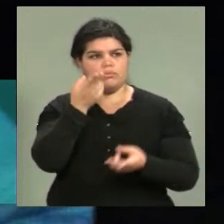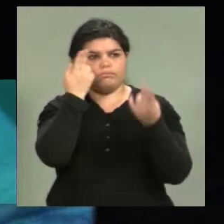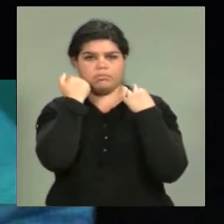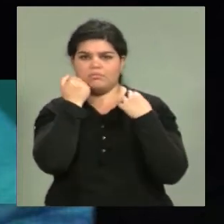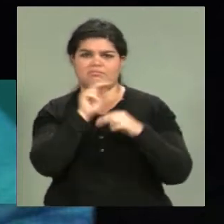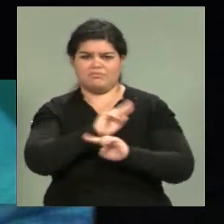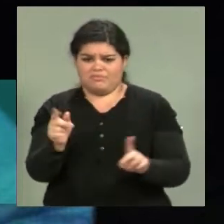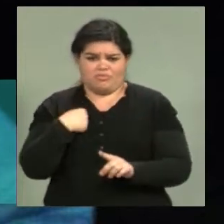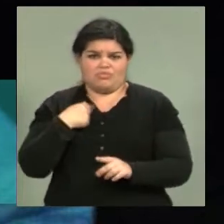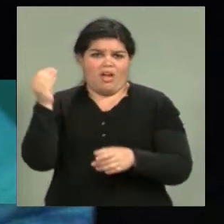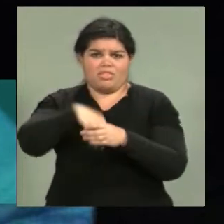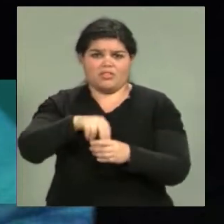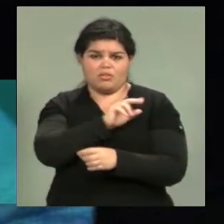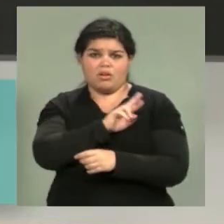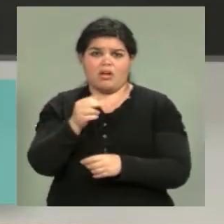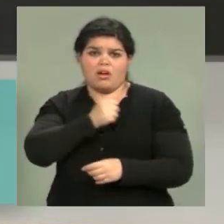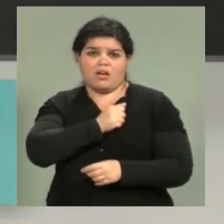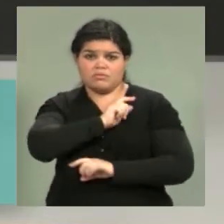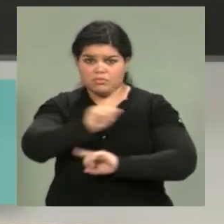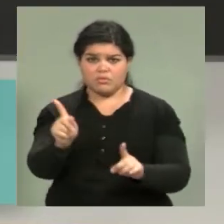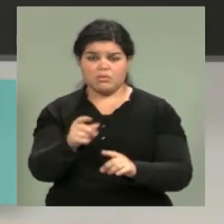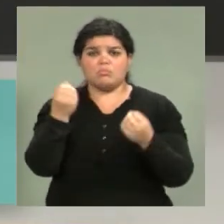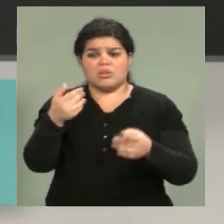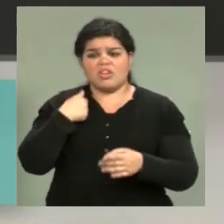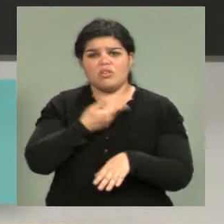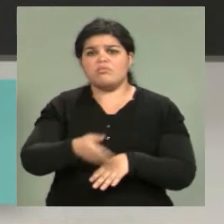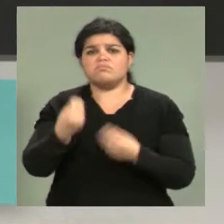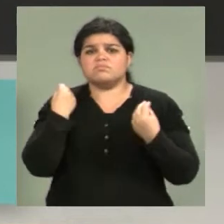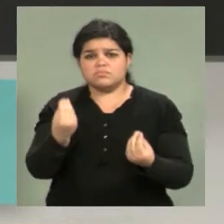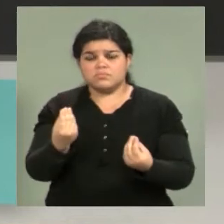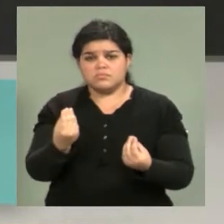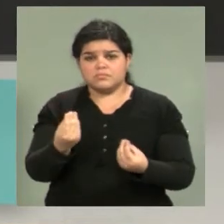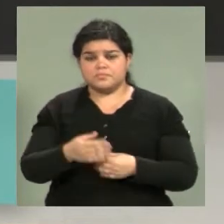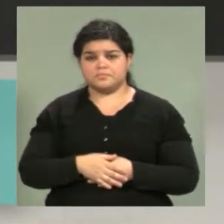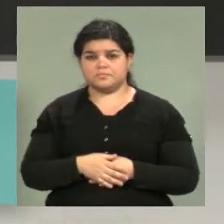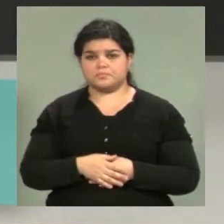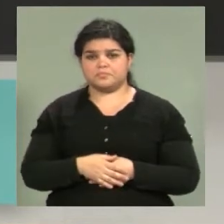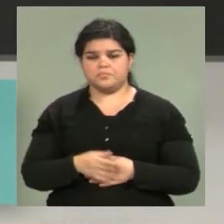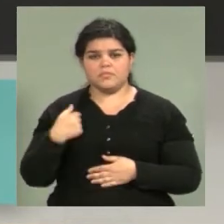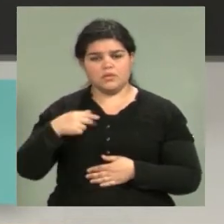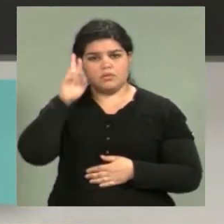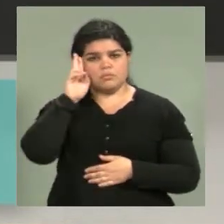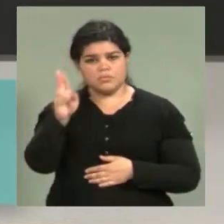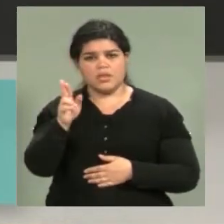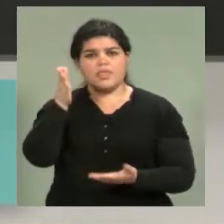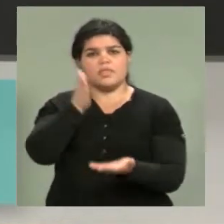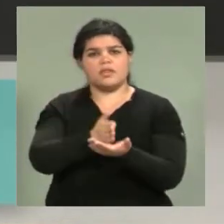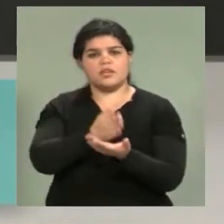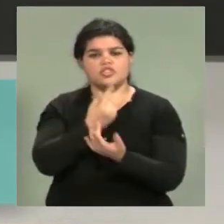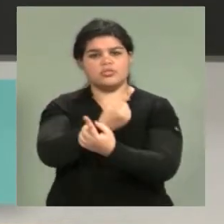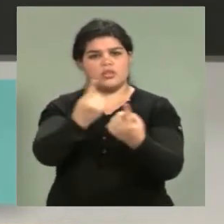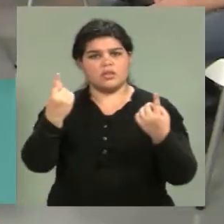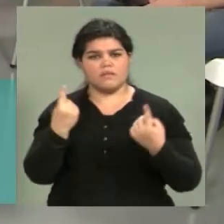lo soy. Y aunque lo fuera, si yo no quiero seguirlo, no tengo por qué seguirlo. O sea, yo creo mucho en el respeto de los derechos